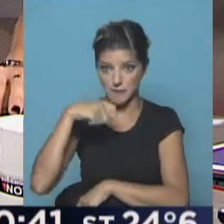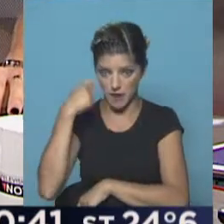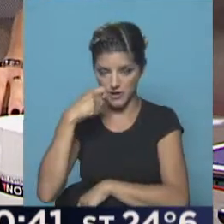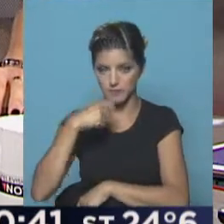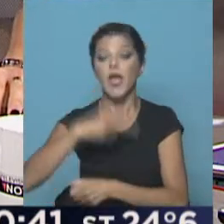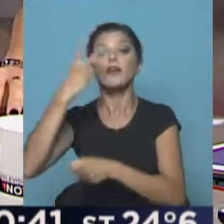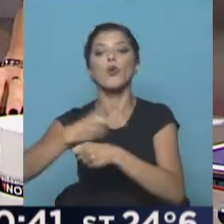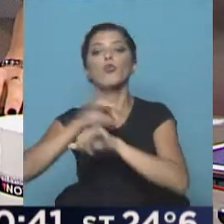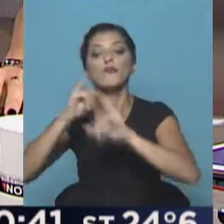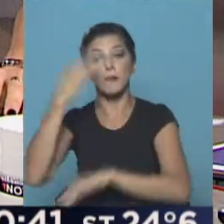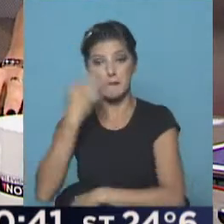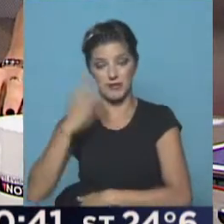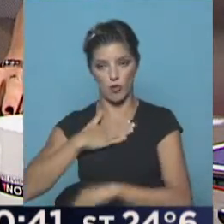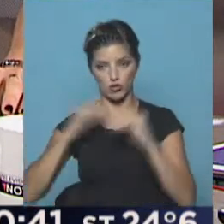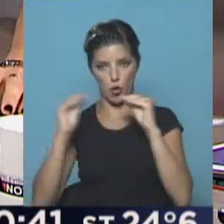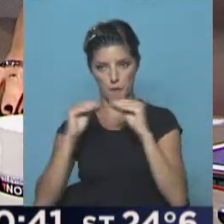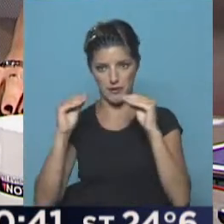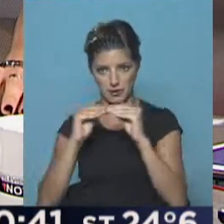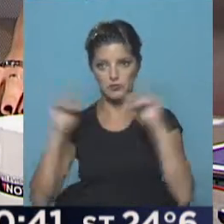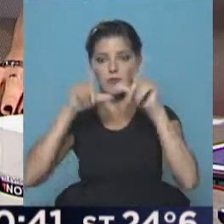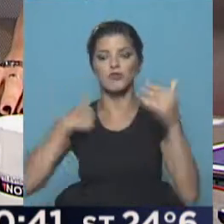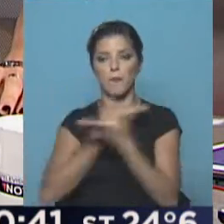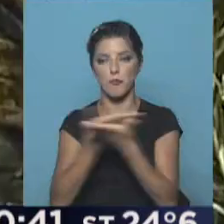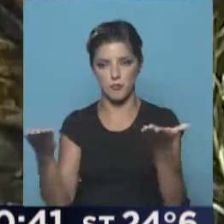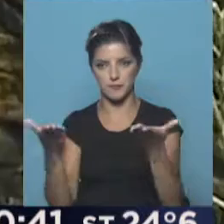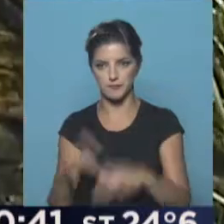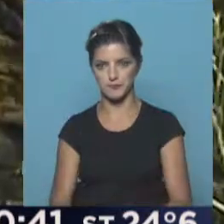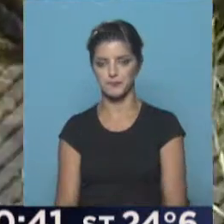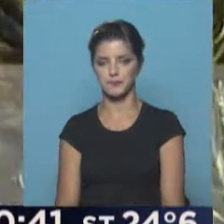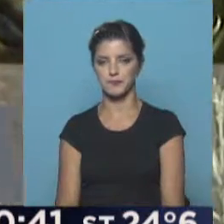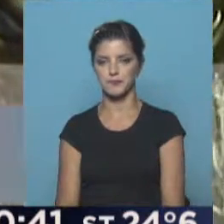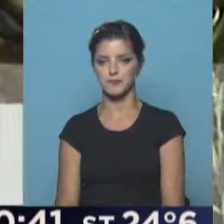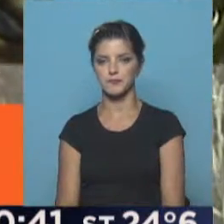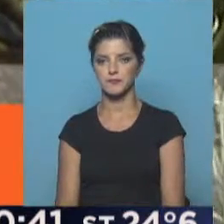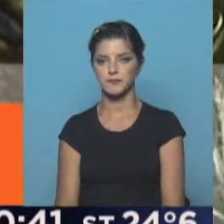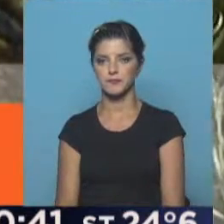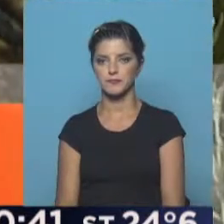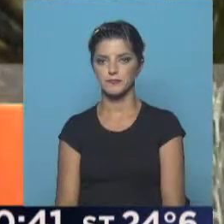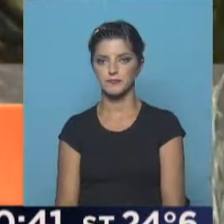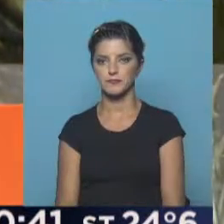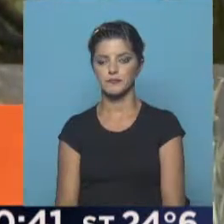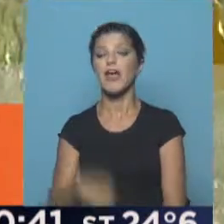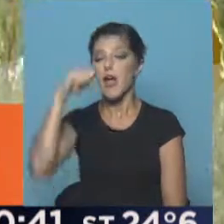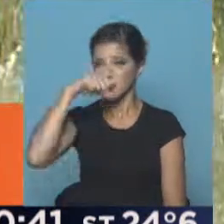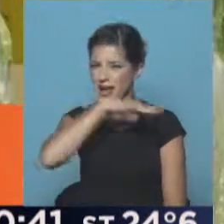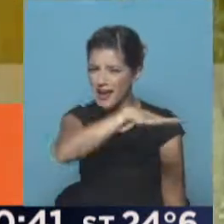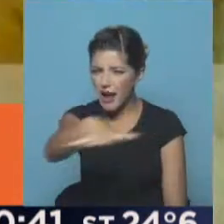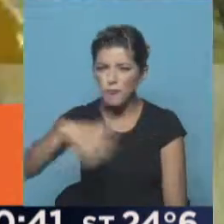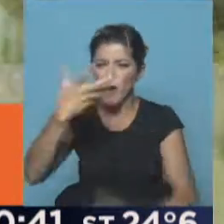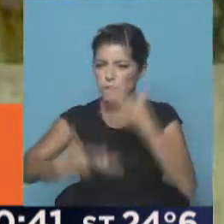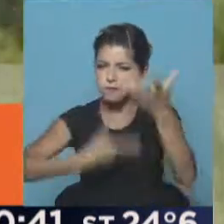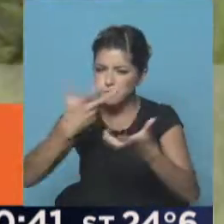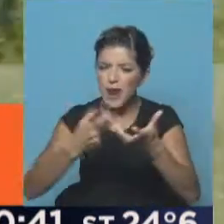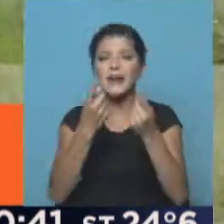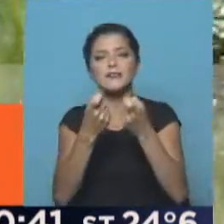del informe especial de nuestros enviados de la Televisión Pública Noticias a La Pampa. Los campos afectados por el fuego tardarán